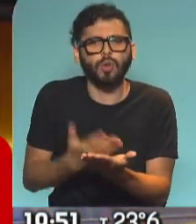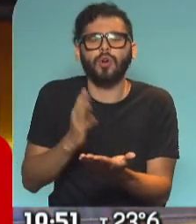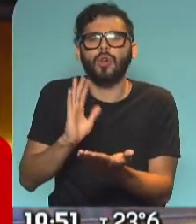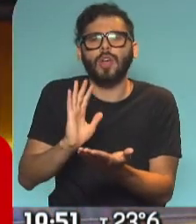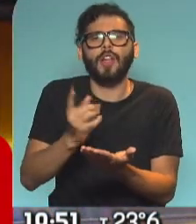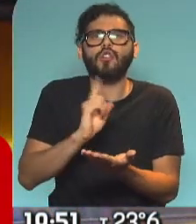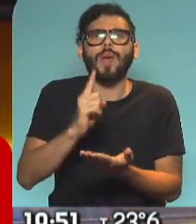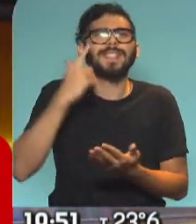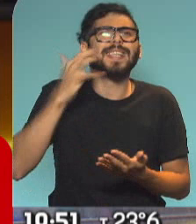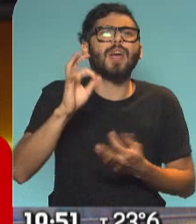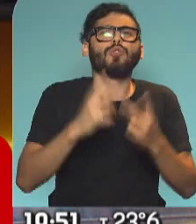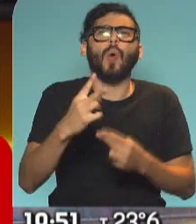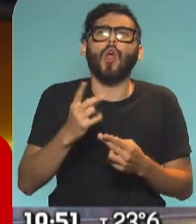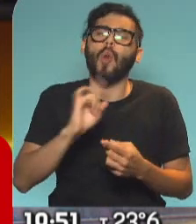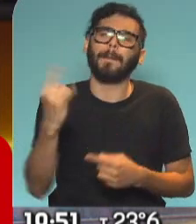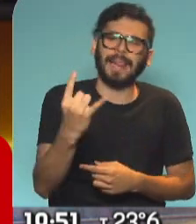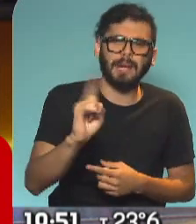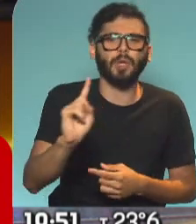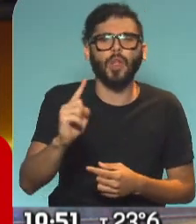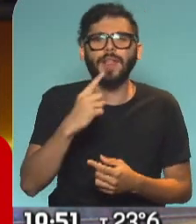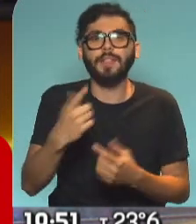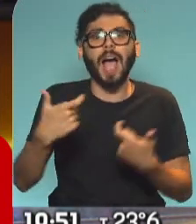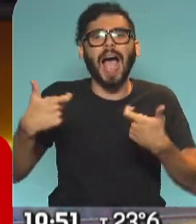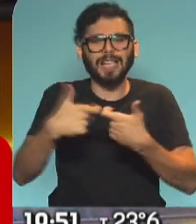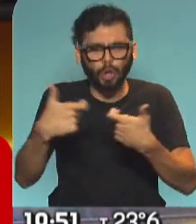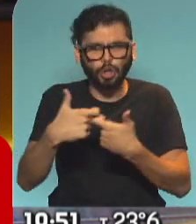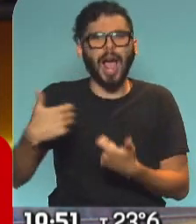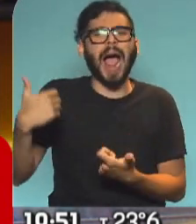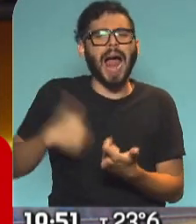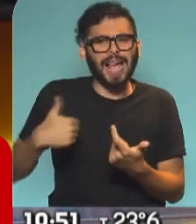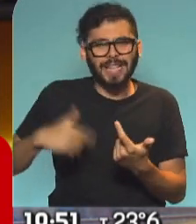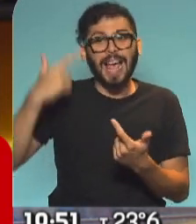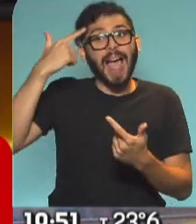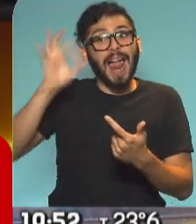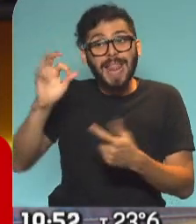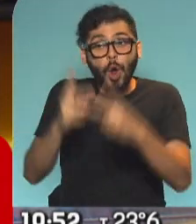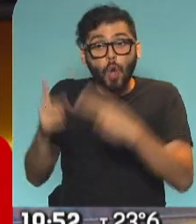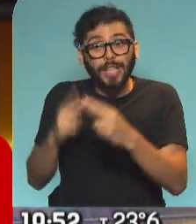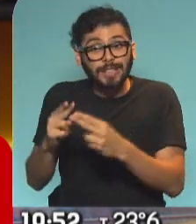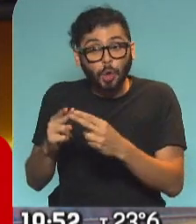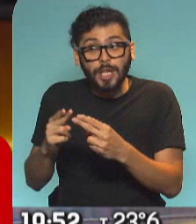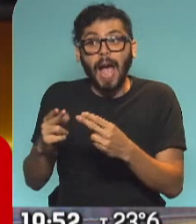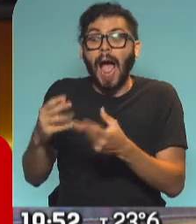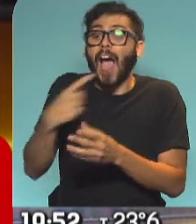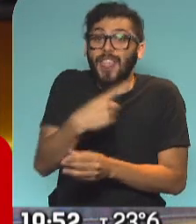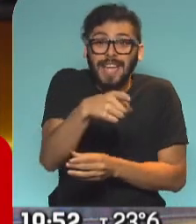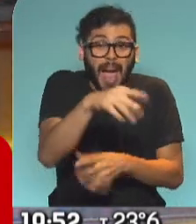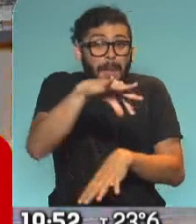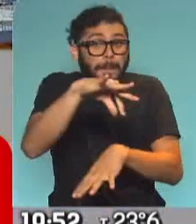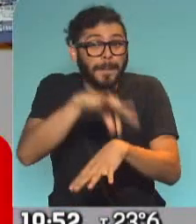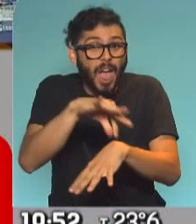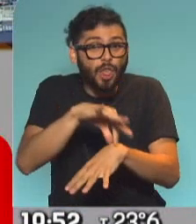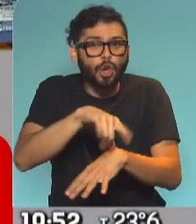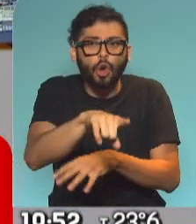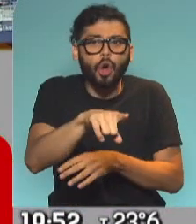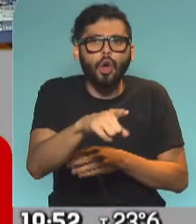de neurocirujano, sino que es un documento de la Asociación Argentina de Neurocirugía que dice que el médico